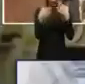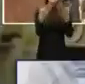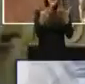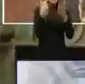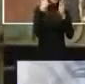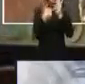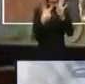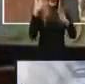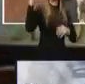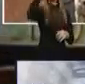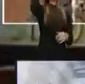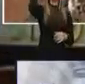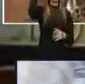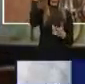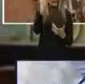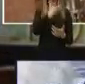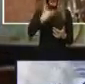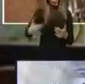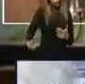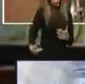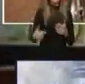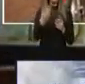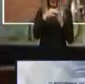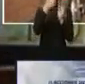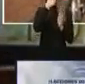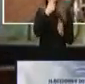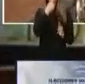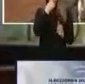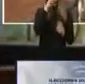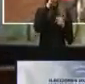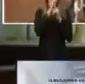victoria al presidenciable Bernardo Arévalo con el